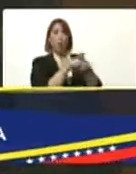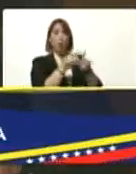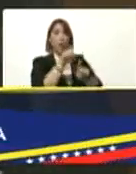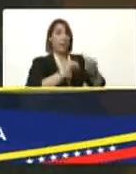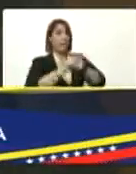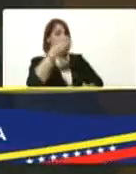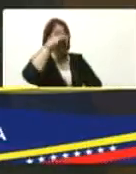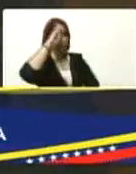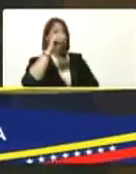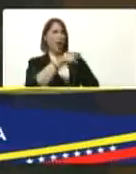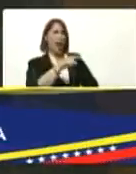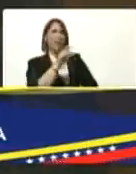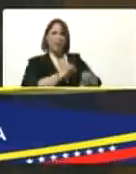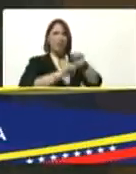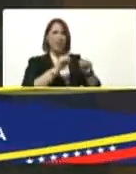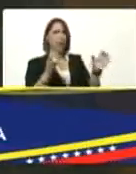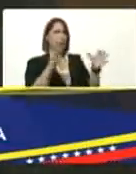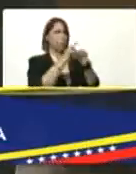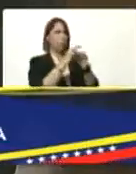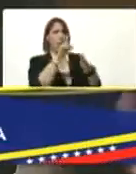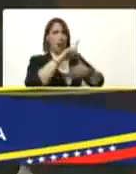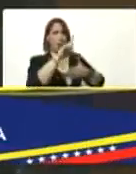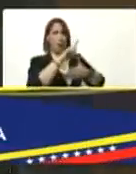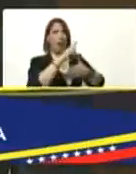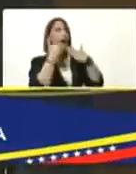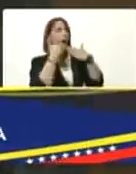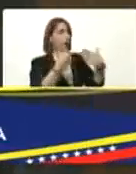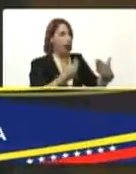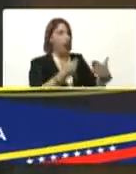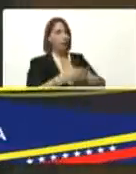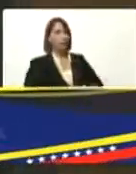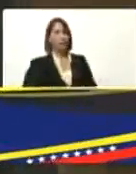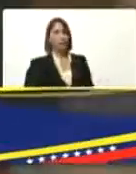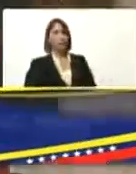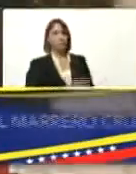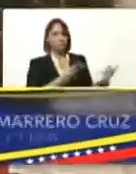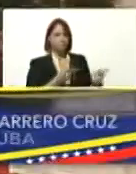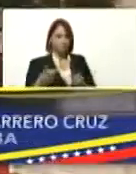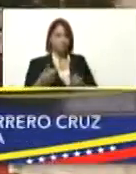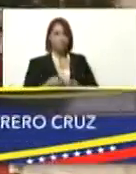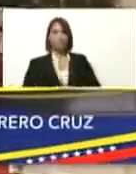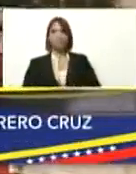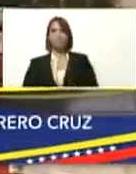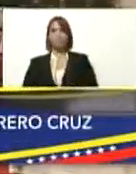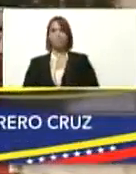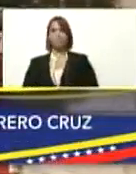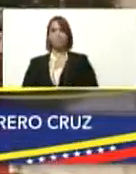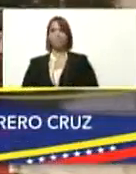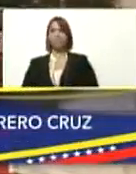defender esa unidad latinoamericana. Muchas gracias por la acogida que nos han dado.